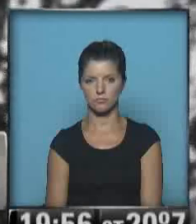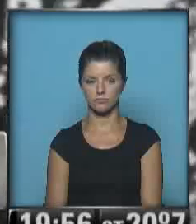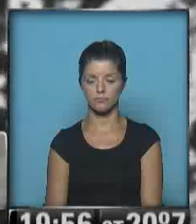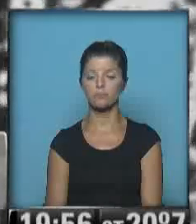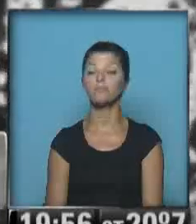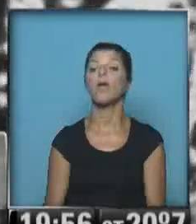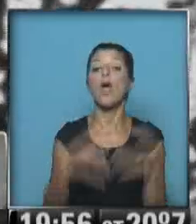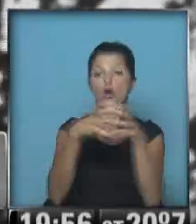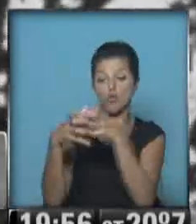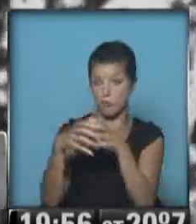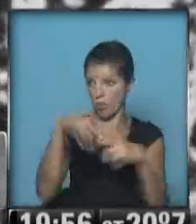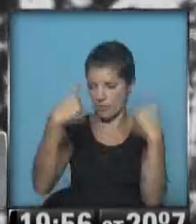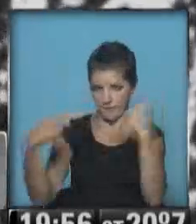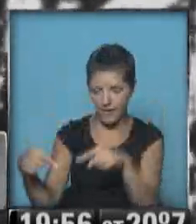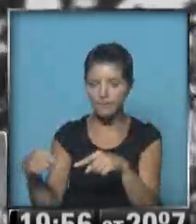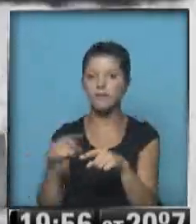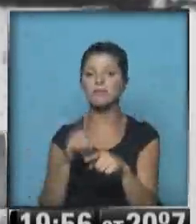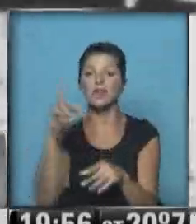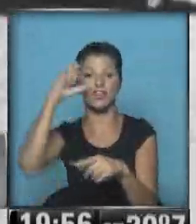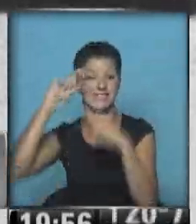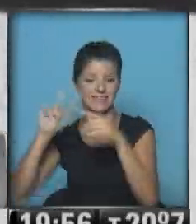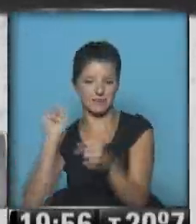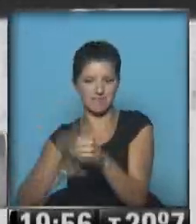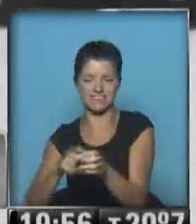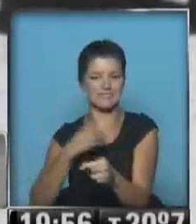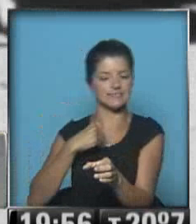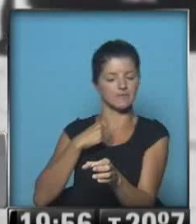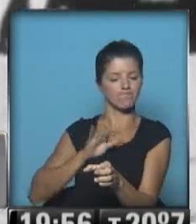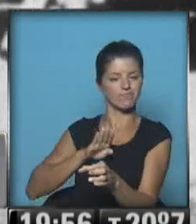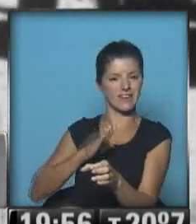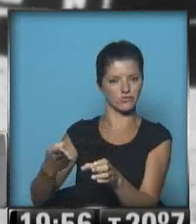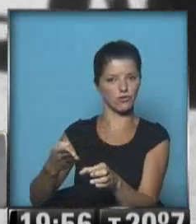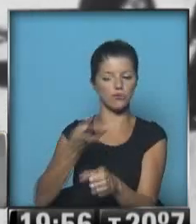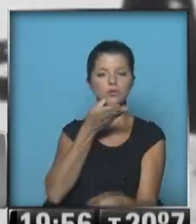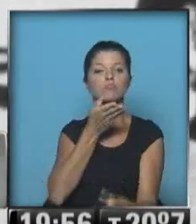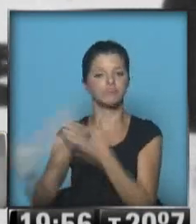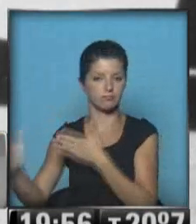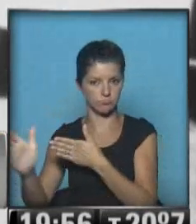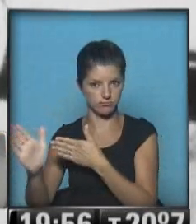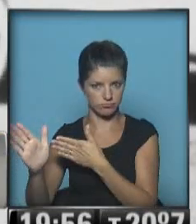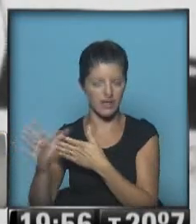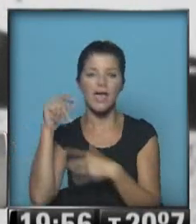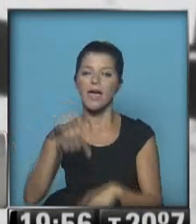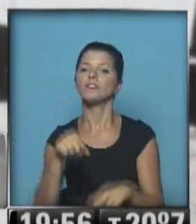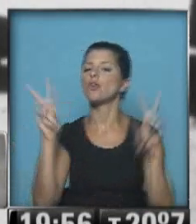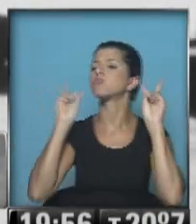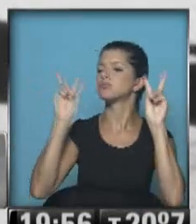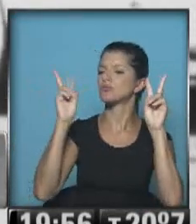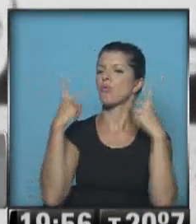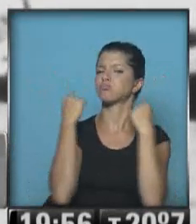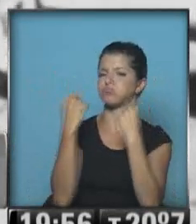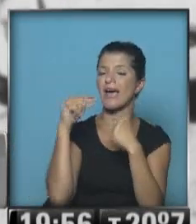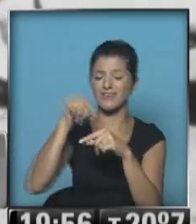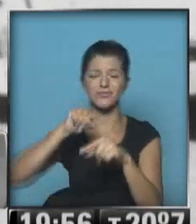y los grupos subversivos y sus ex alados se sienten traicionados y abandonan el lugar el rechazo de perón solo empeoró